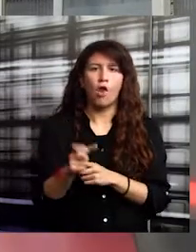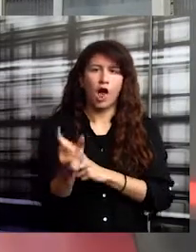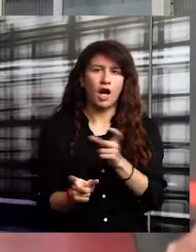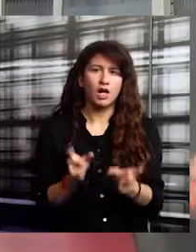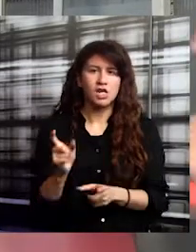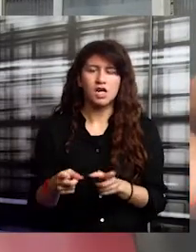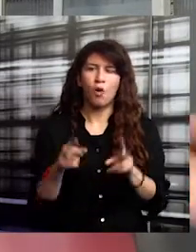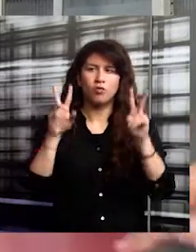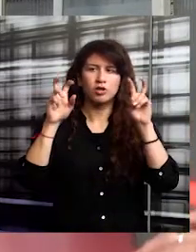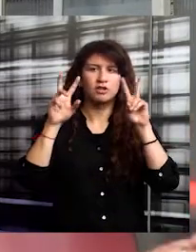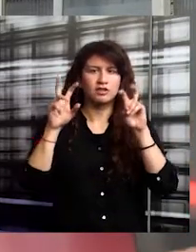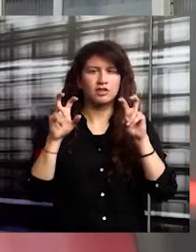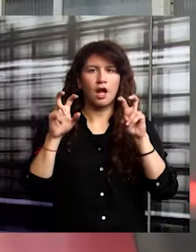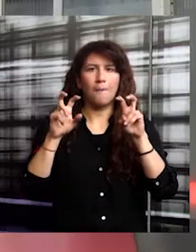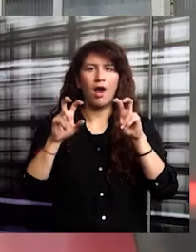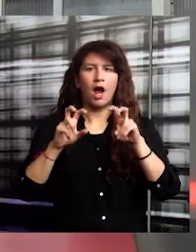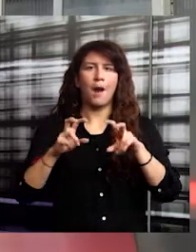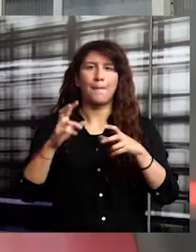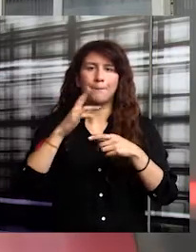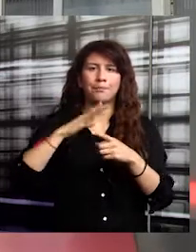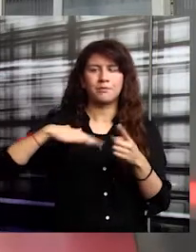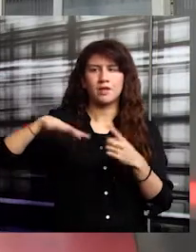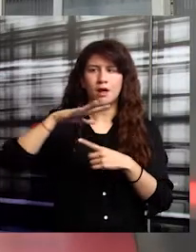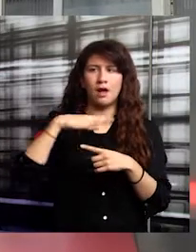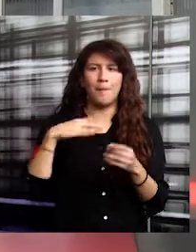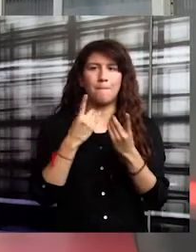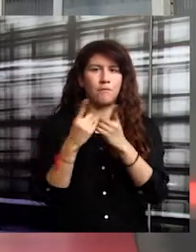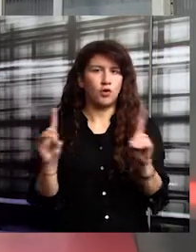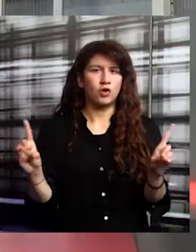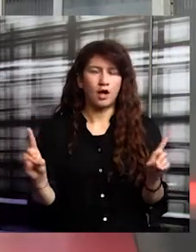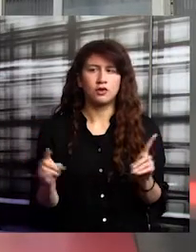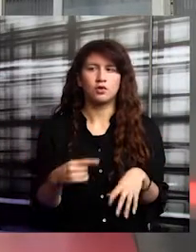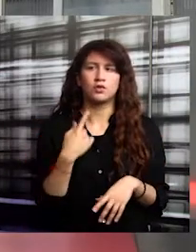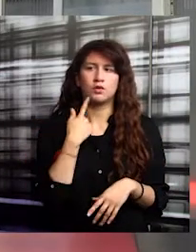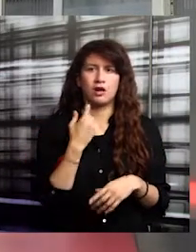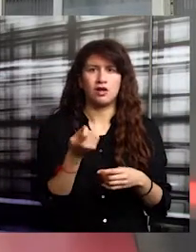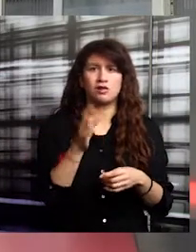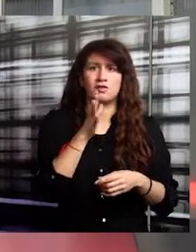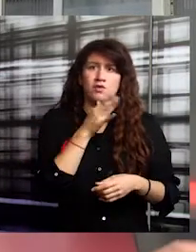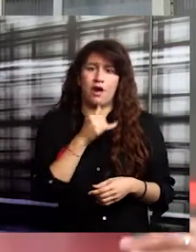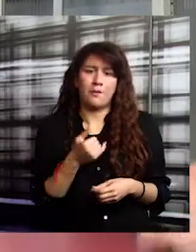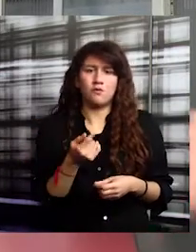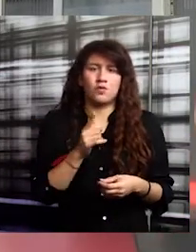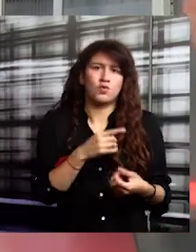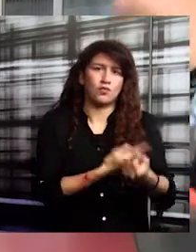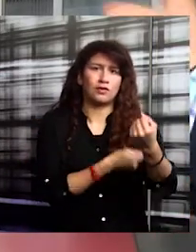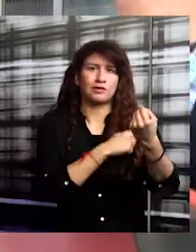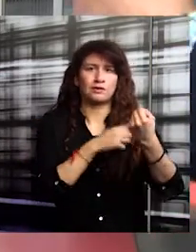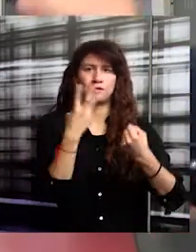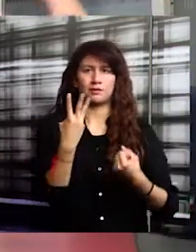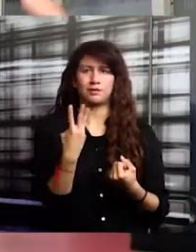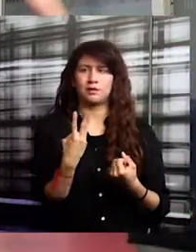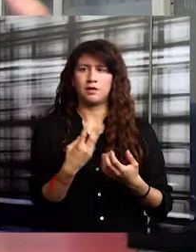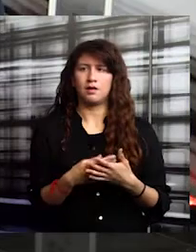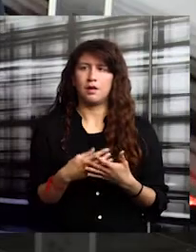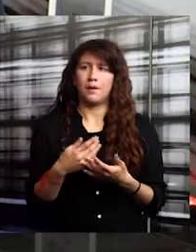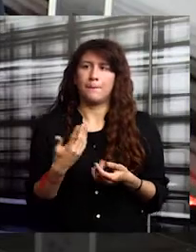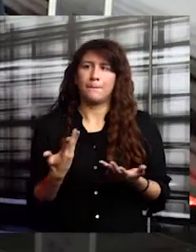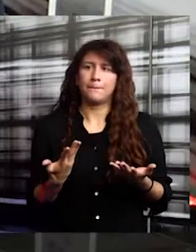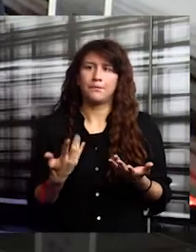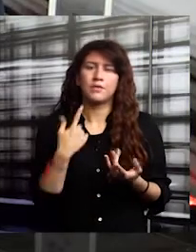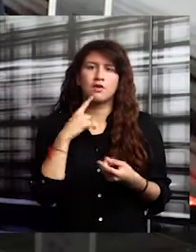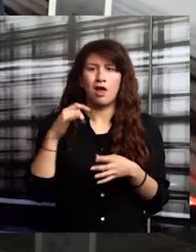Perfecto. Dudo bastante de que no vayan a existir los tres poderes que tradicionalmente conocemos. O que la familia es el núcleo fundamental